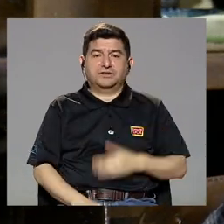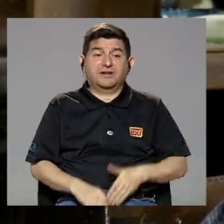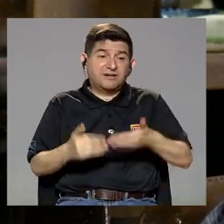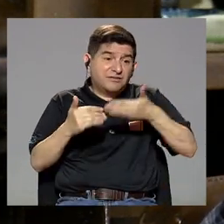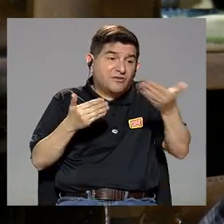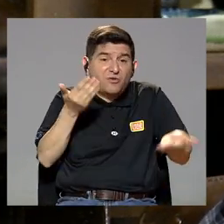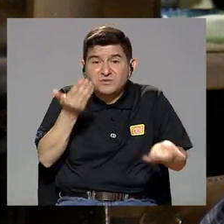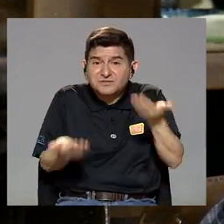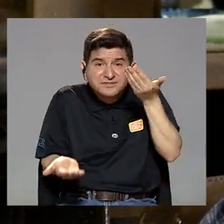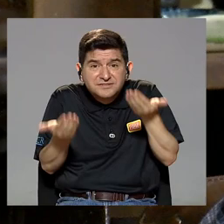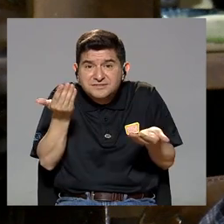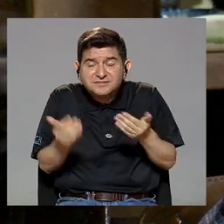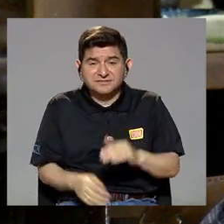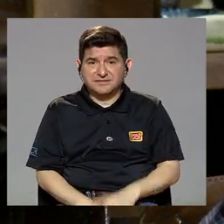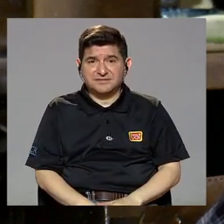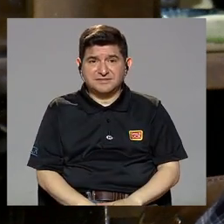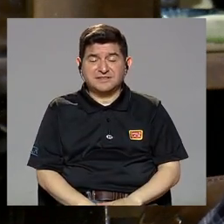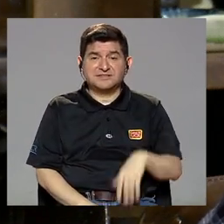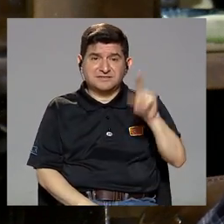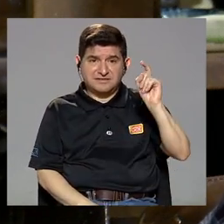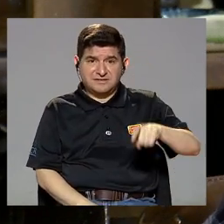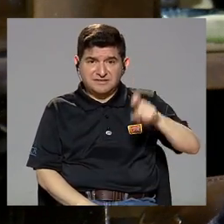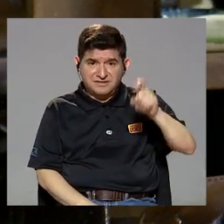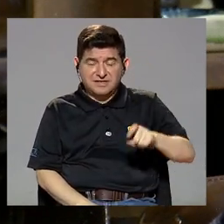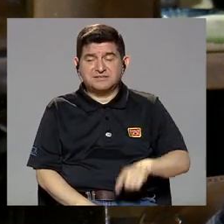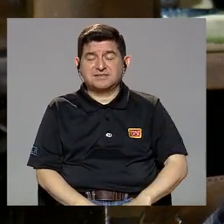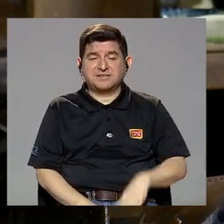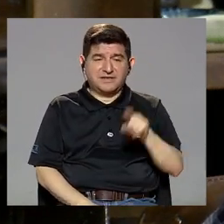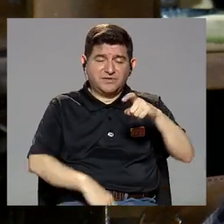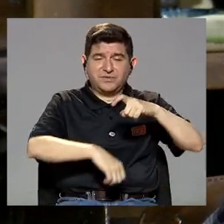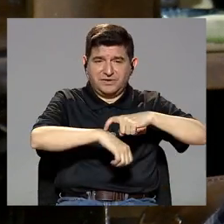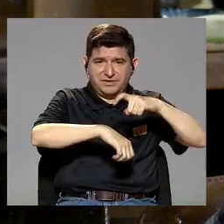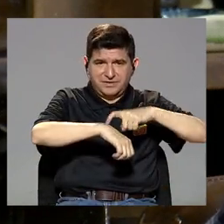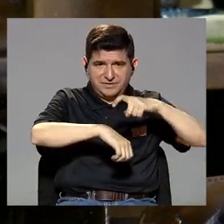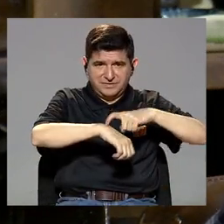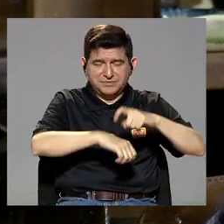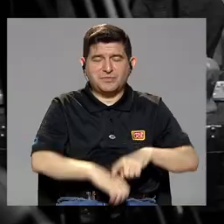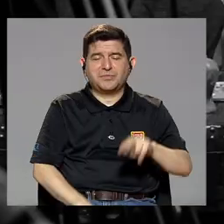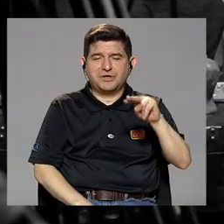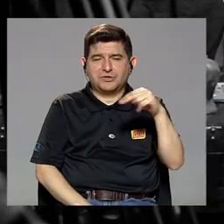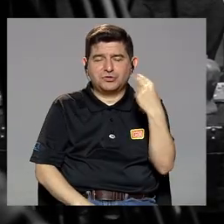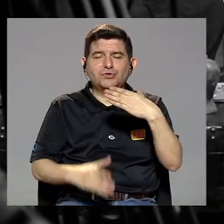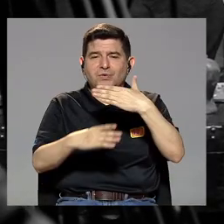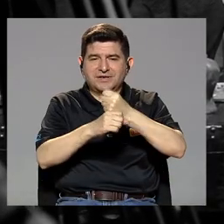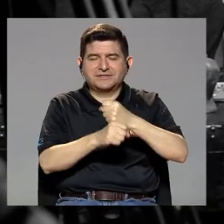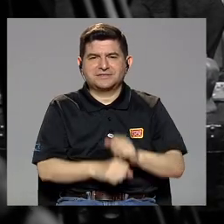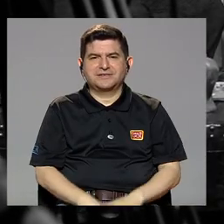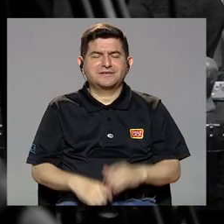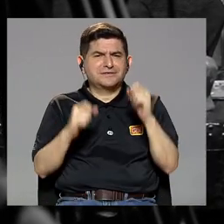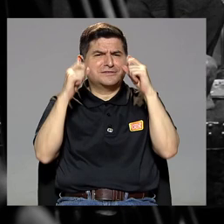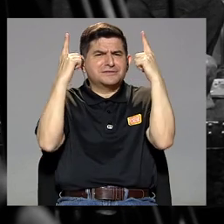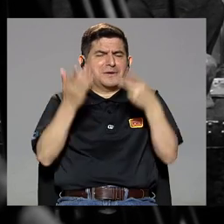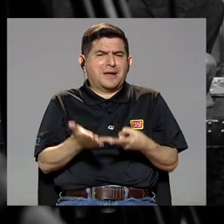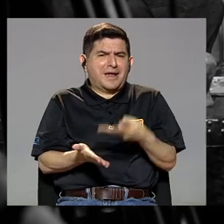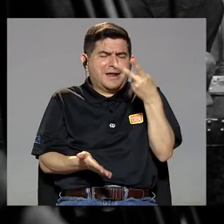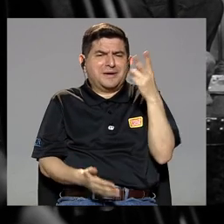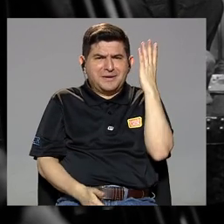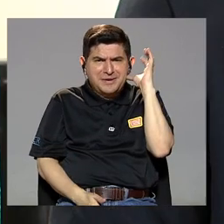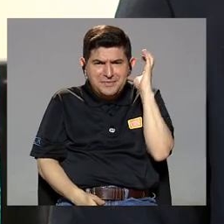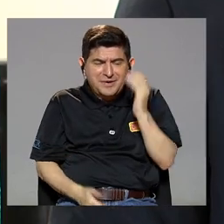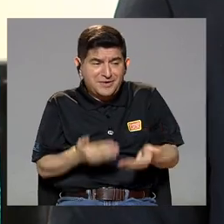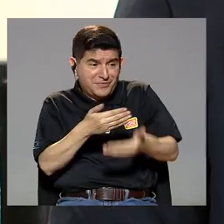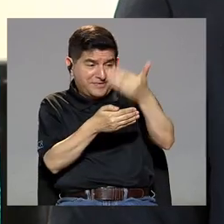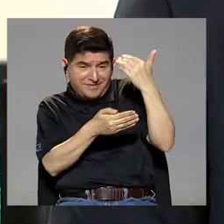era lo que fundamentalmente empezó a hacer el noticiero es increíble el valor de la radio en el